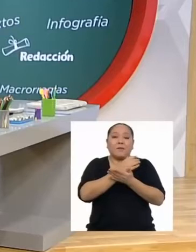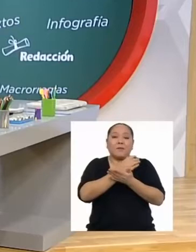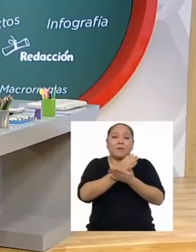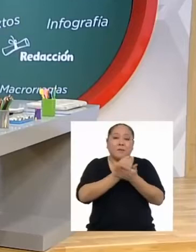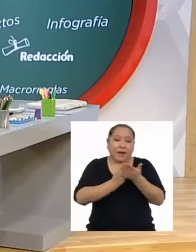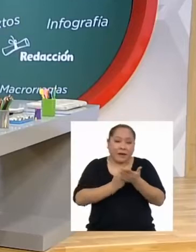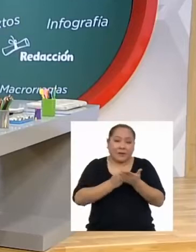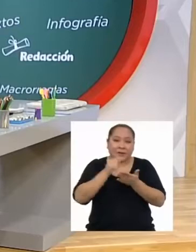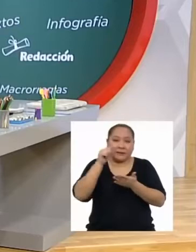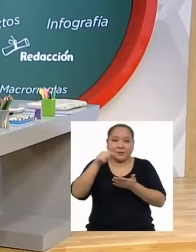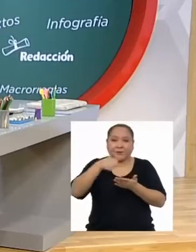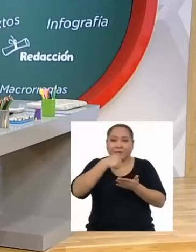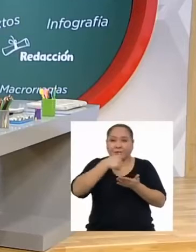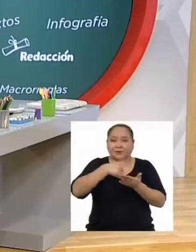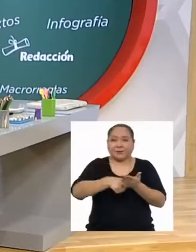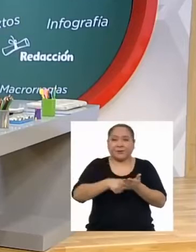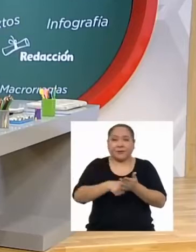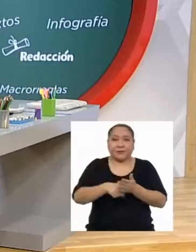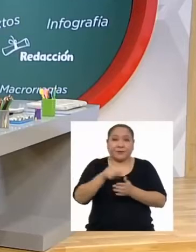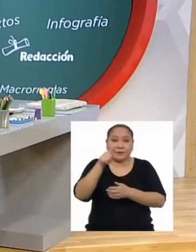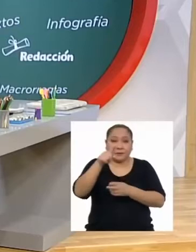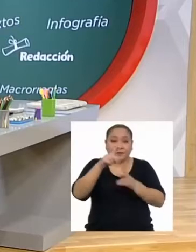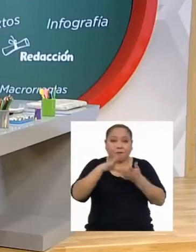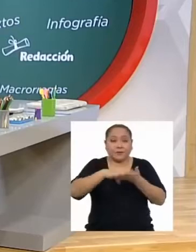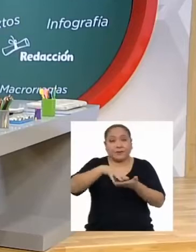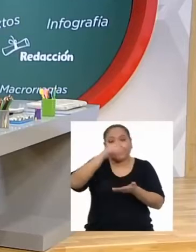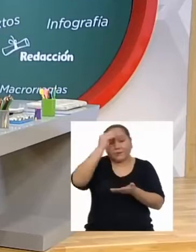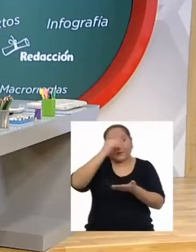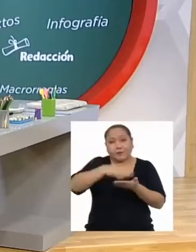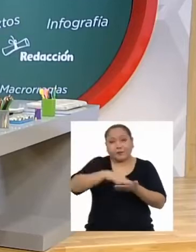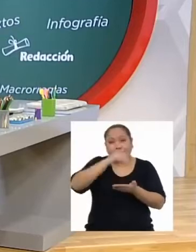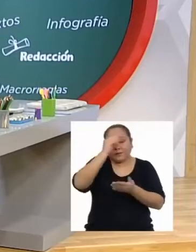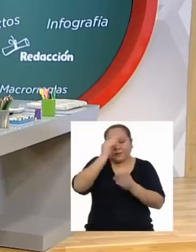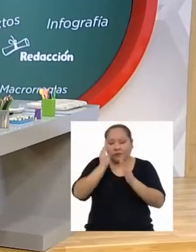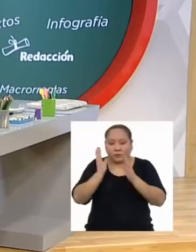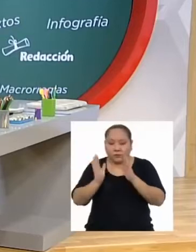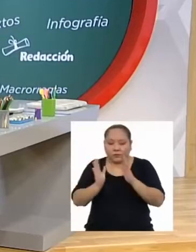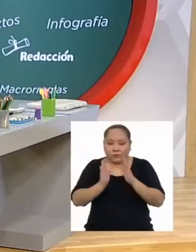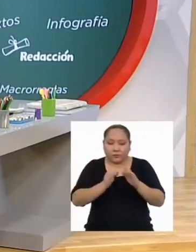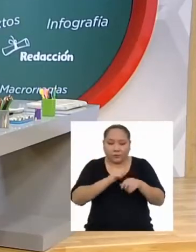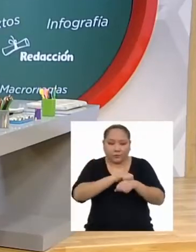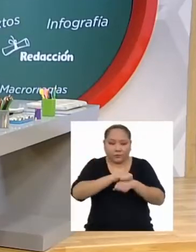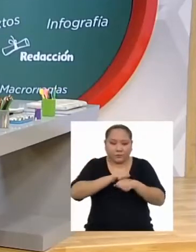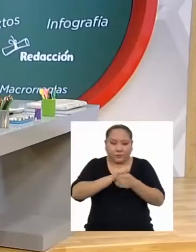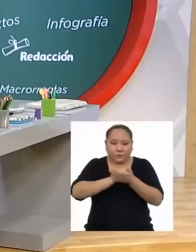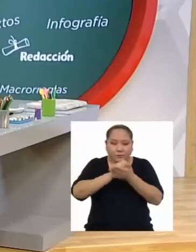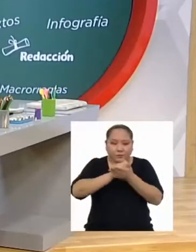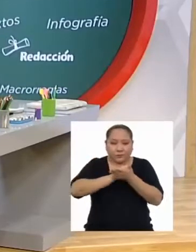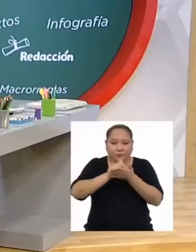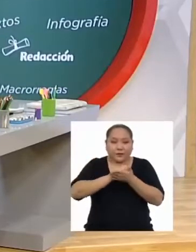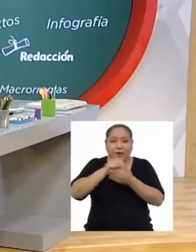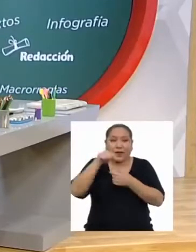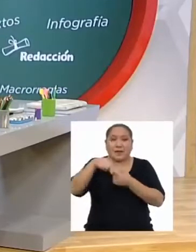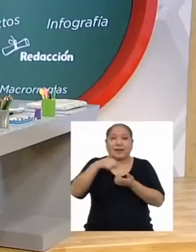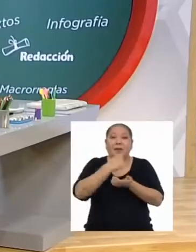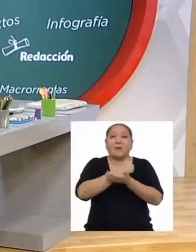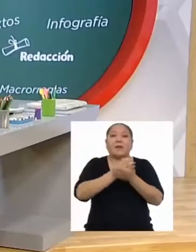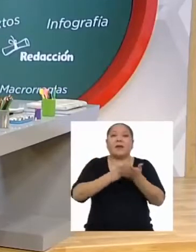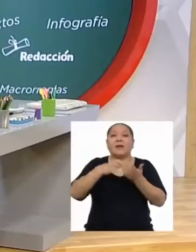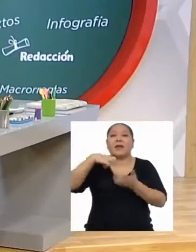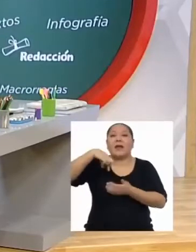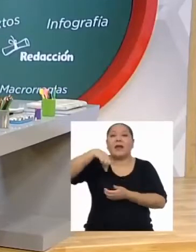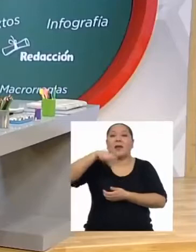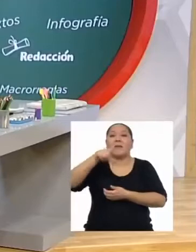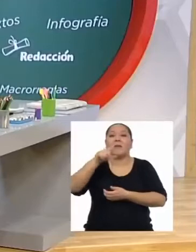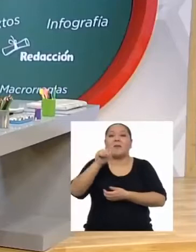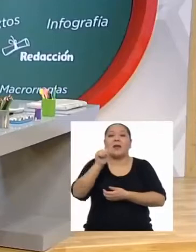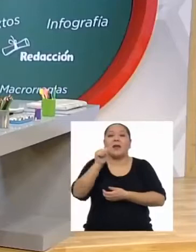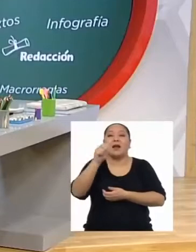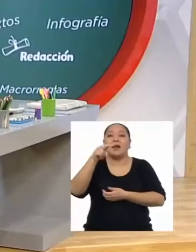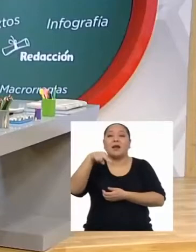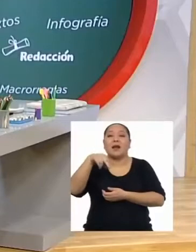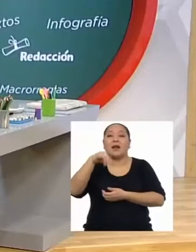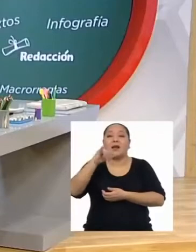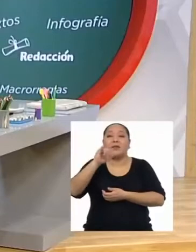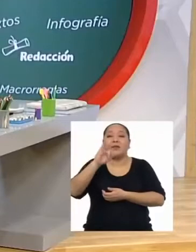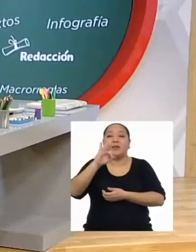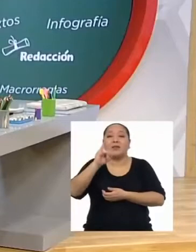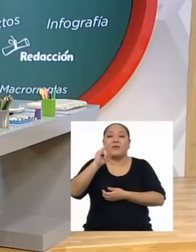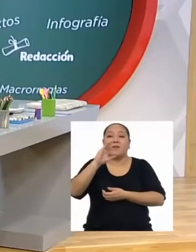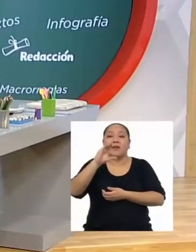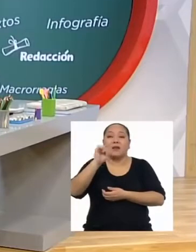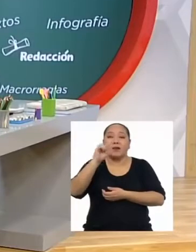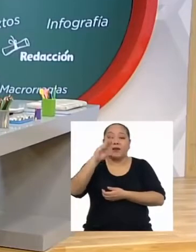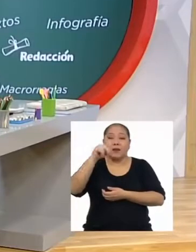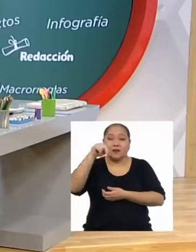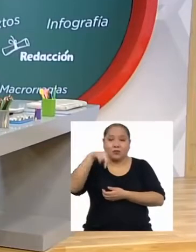están aprendiendo a redactar, la etapa de planificación es fundamental para ordenar sus ideas en función